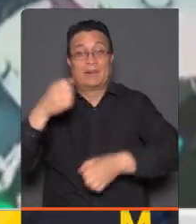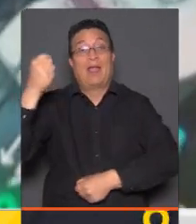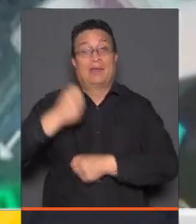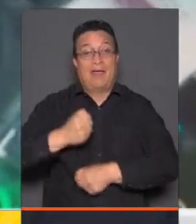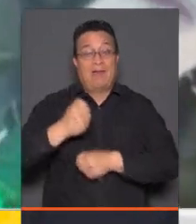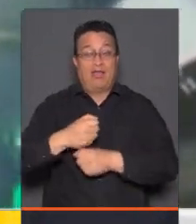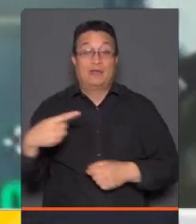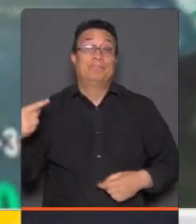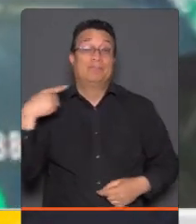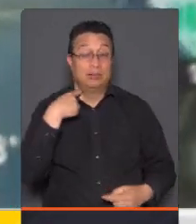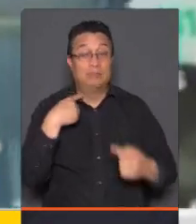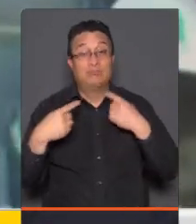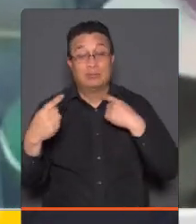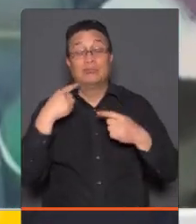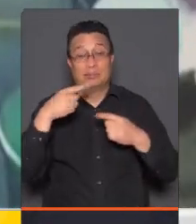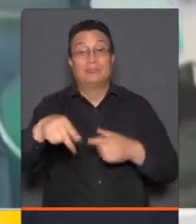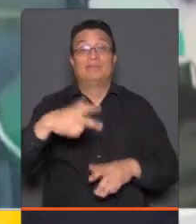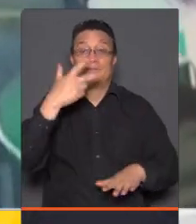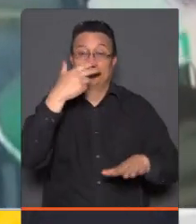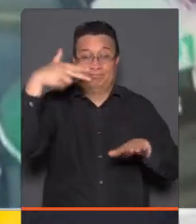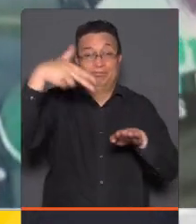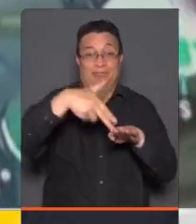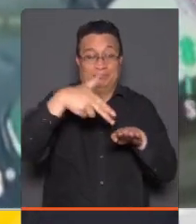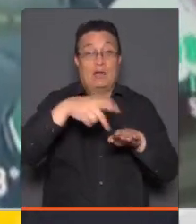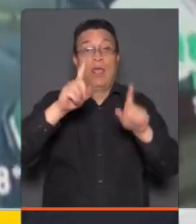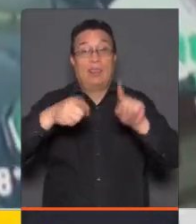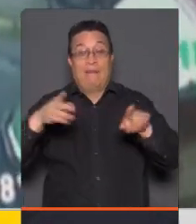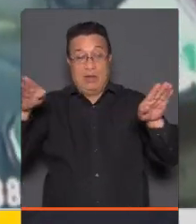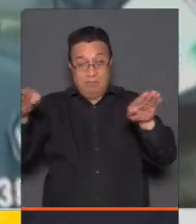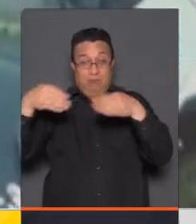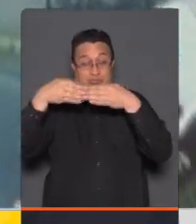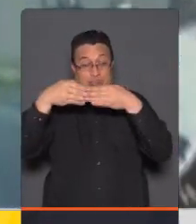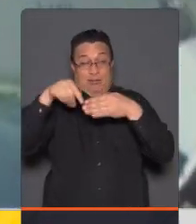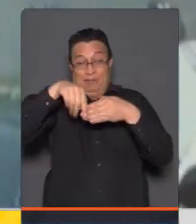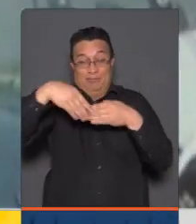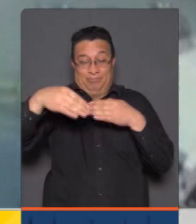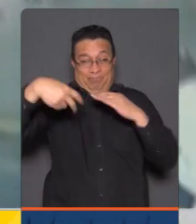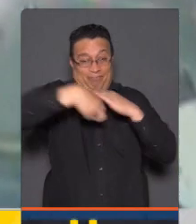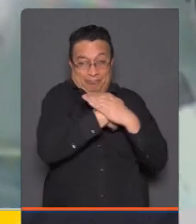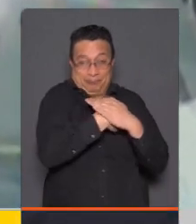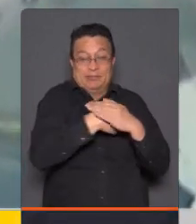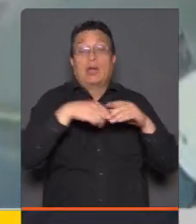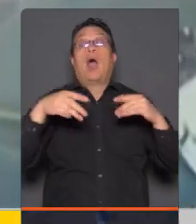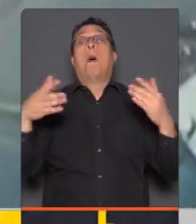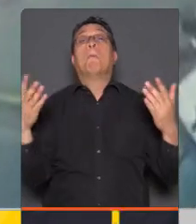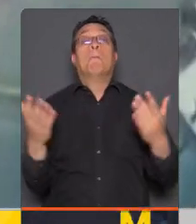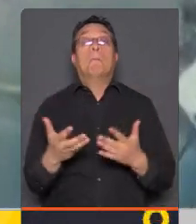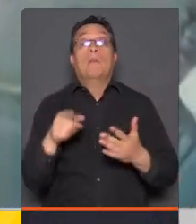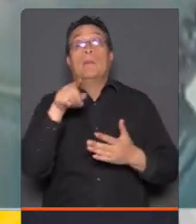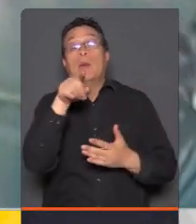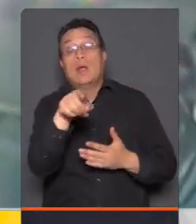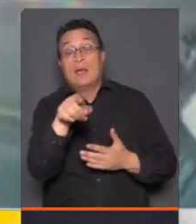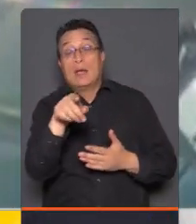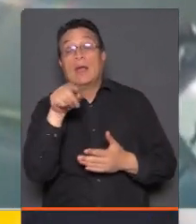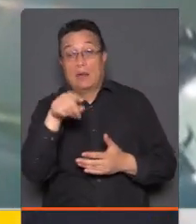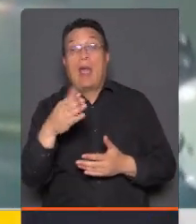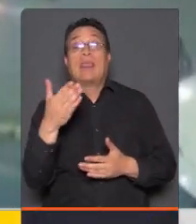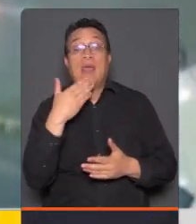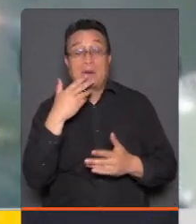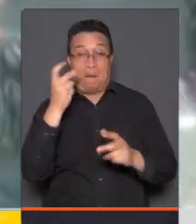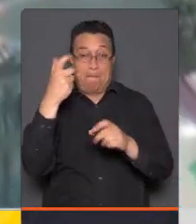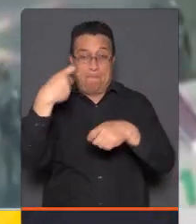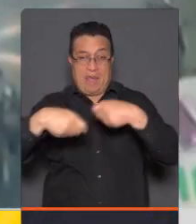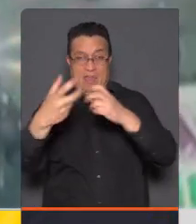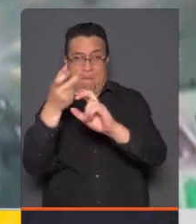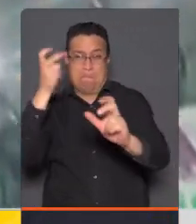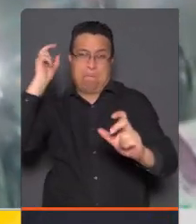afectados en este servicentro. Ellos tuvieron que encerrarse en esta dependencia donde también fueron apedreados,